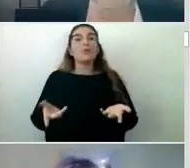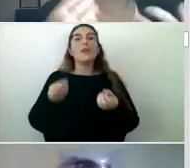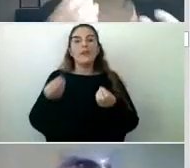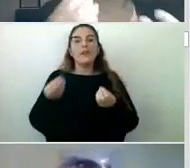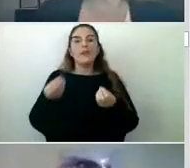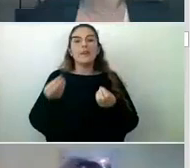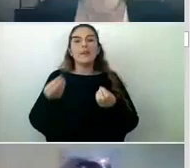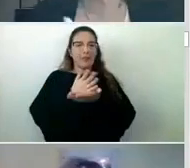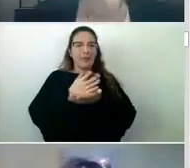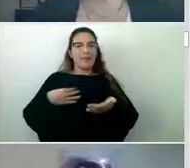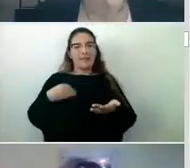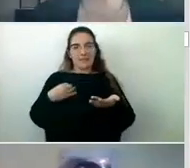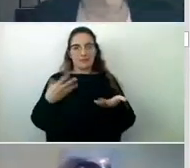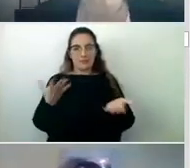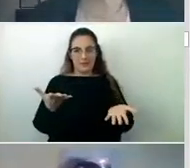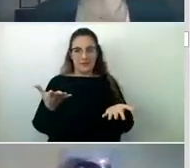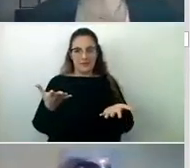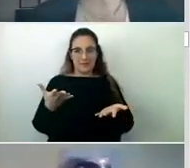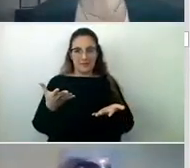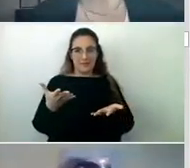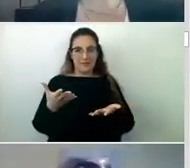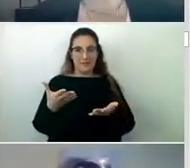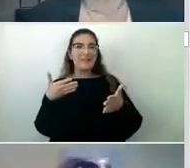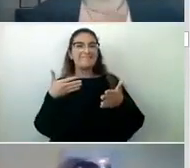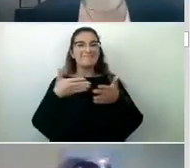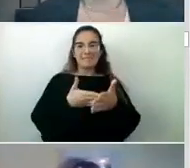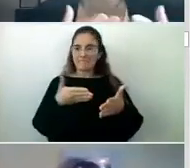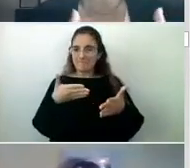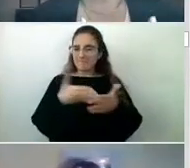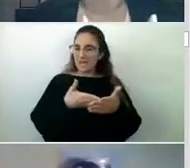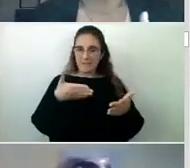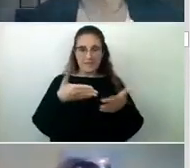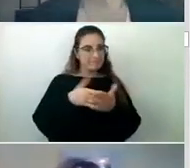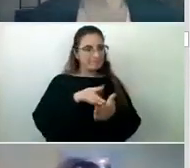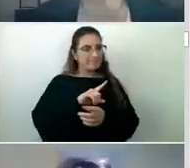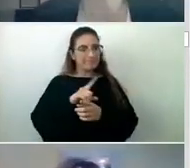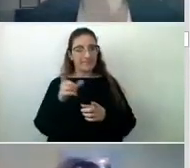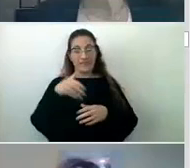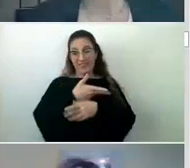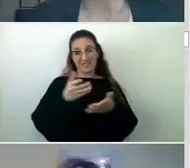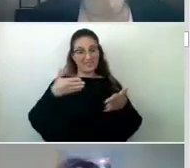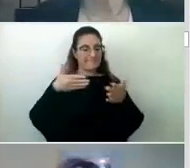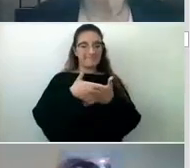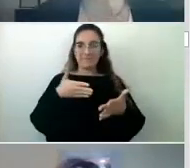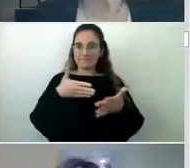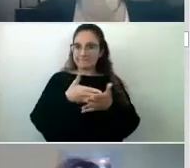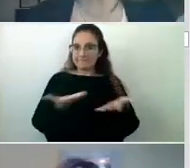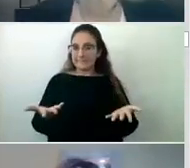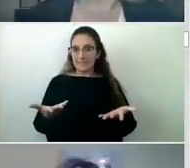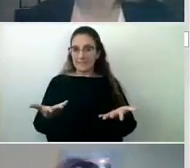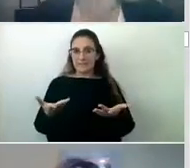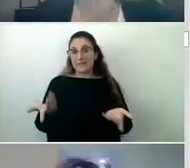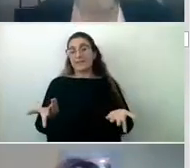El énfasis lo pone en las barreras que presenta la sociedad y que no